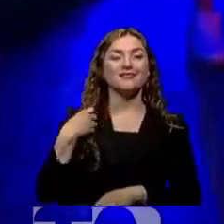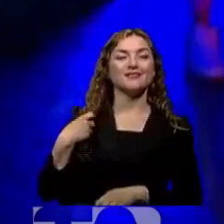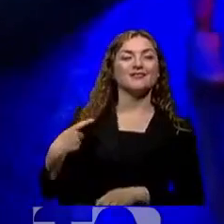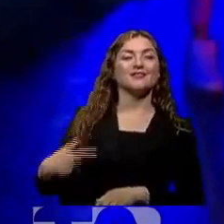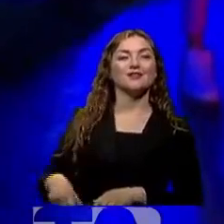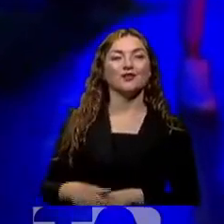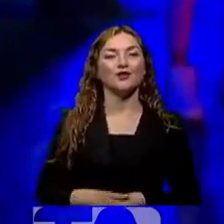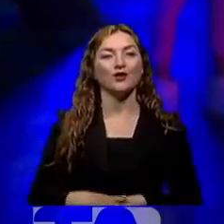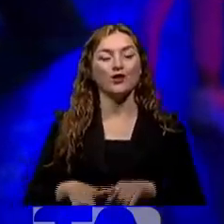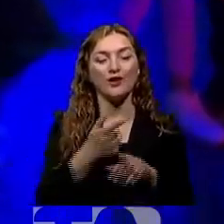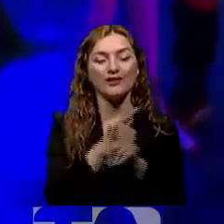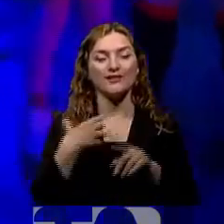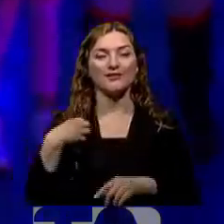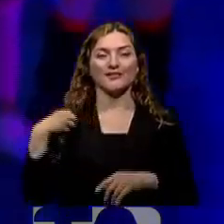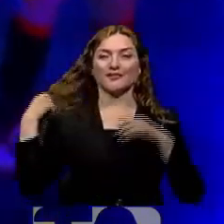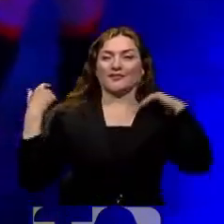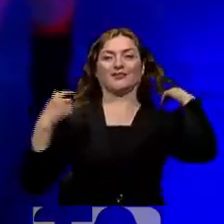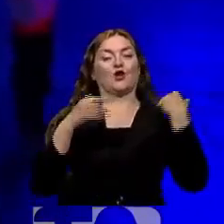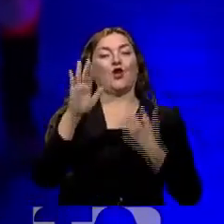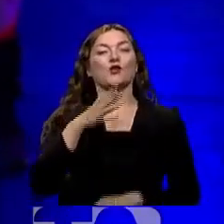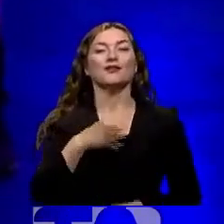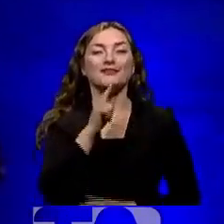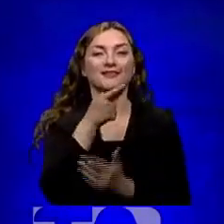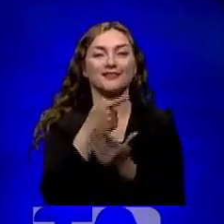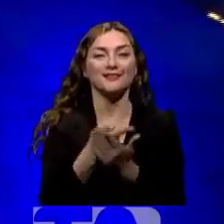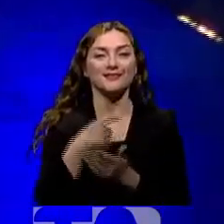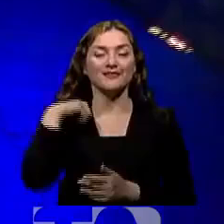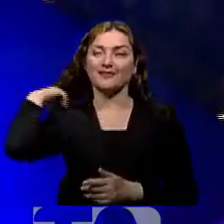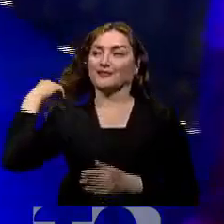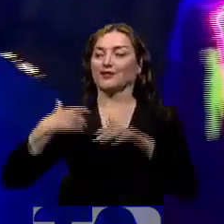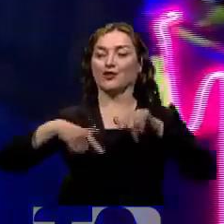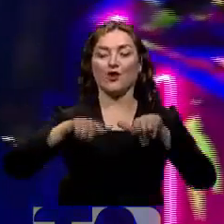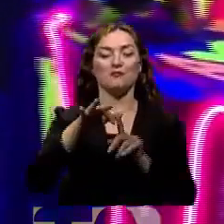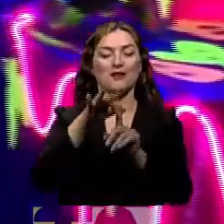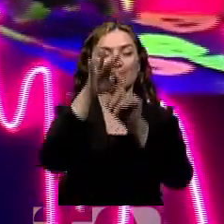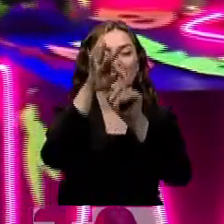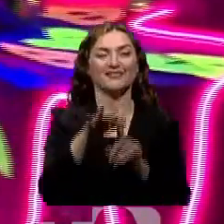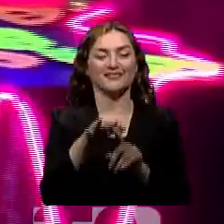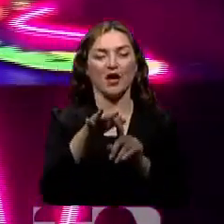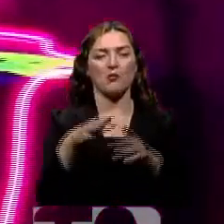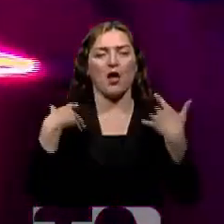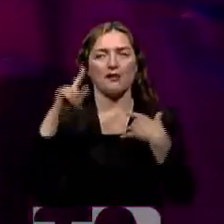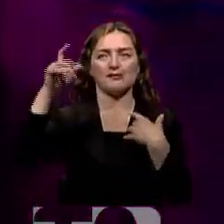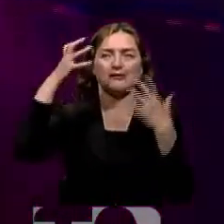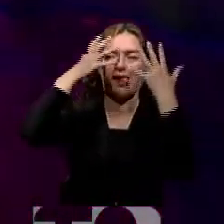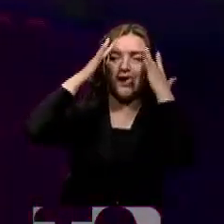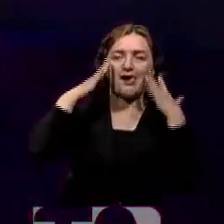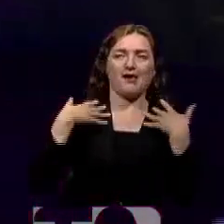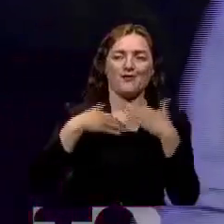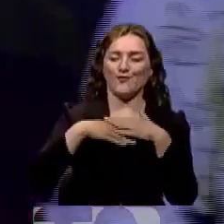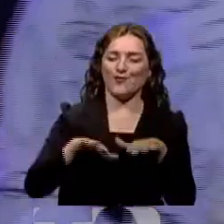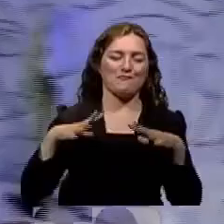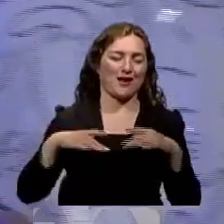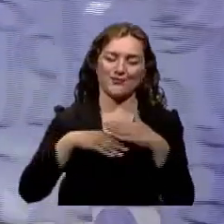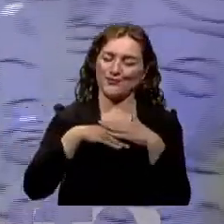diferente al que solemos ver aquí en Yaku. Hola, sí, justamente hemos preparado este espacio especial para cerrar el verano. Queremos que nuestros